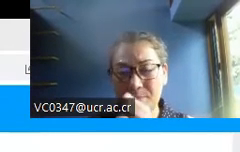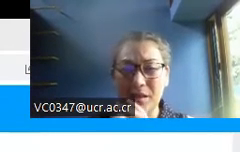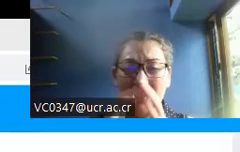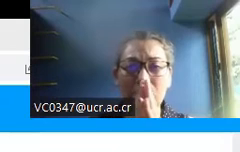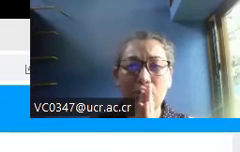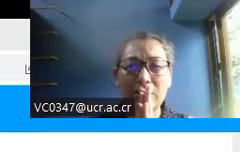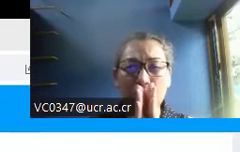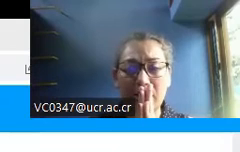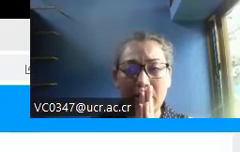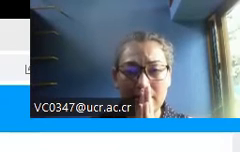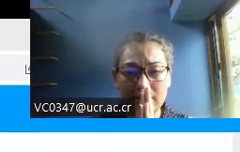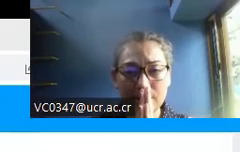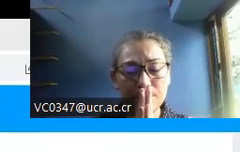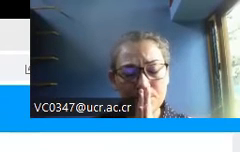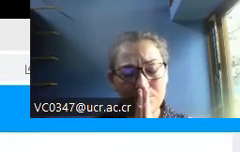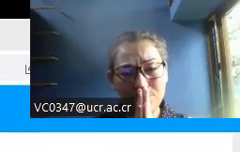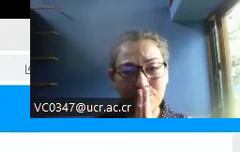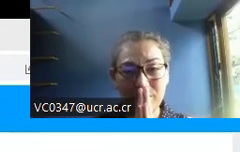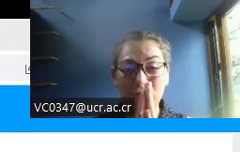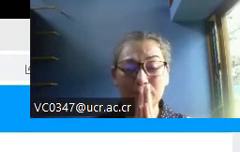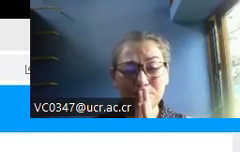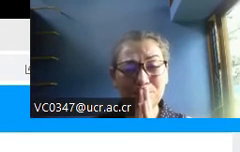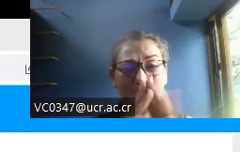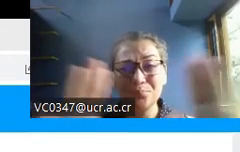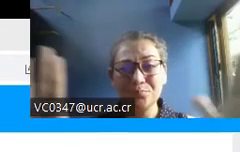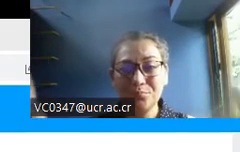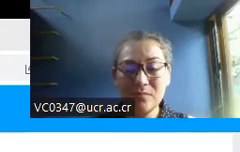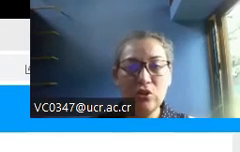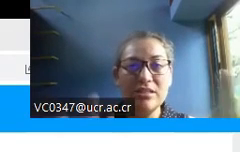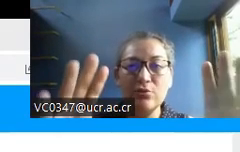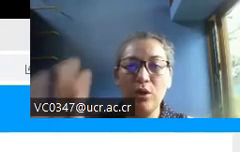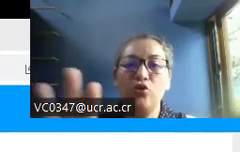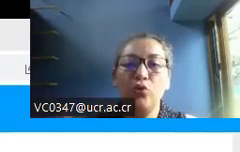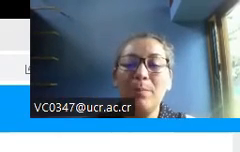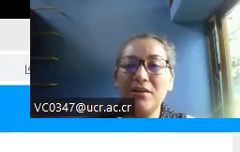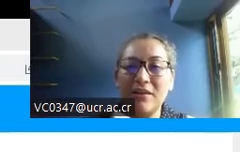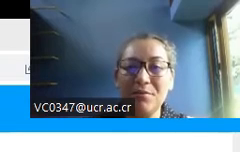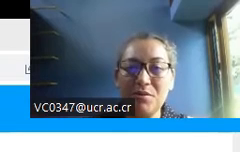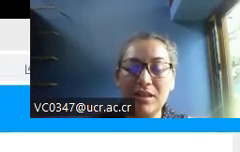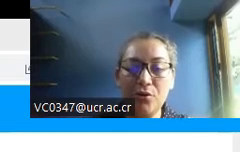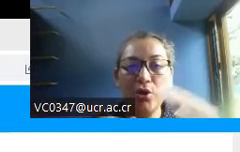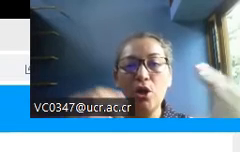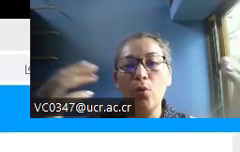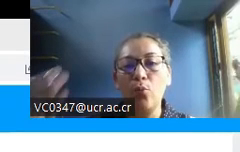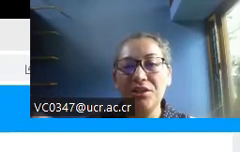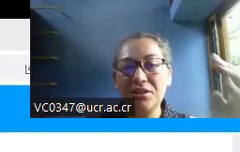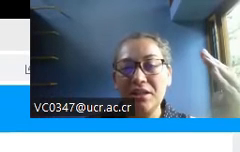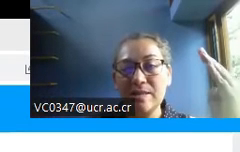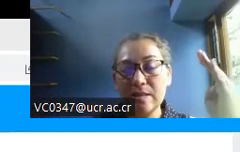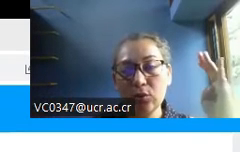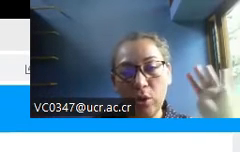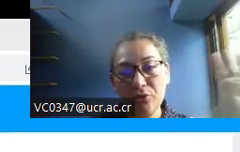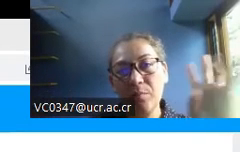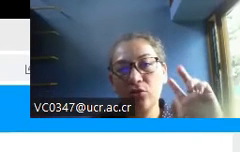público meta, ¿verdad? Que era lo que mencionaba antes. Perdón. Entonces, cuando yo voy a planificar mi video, voy a